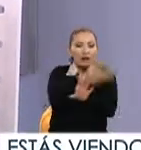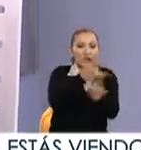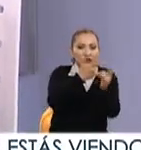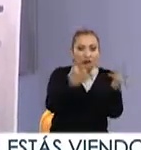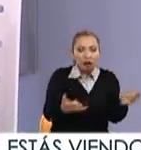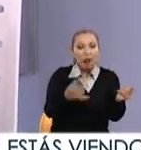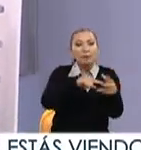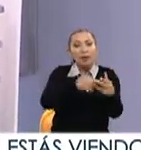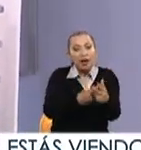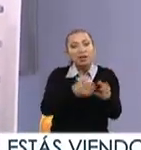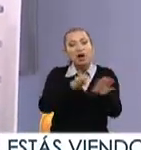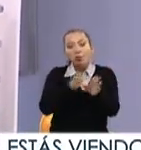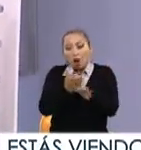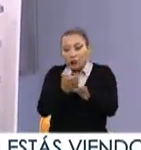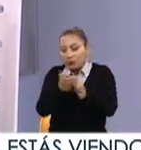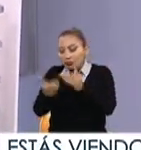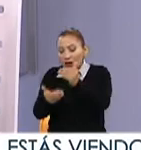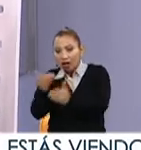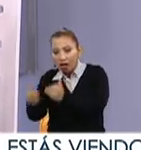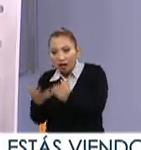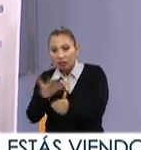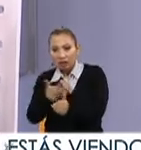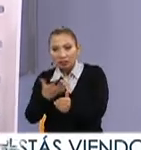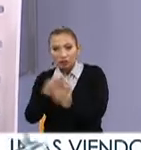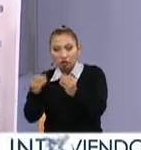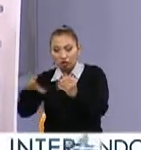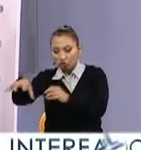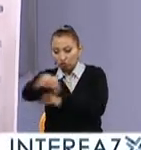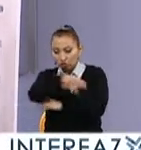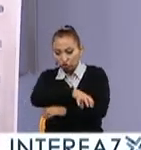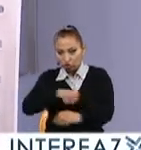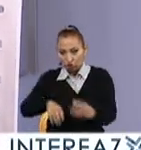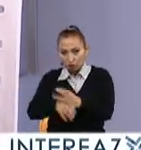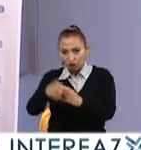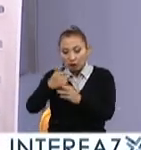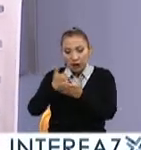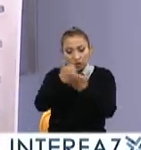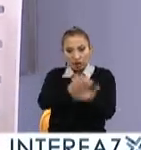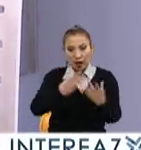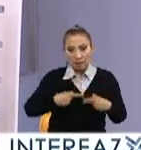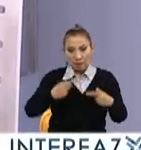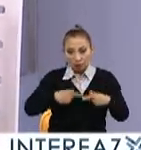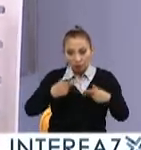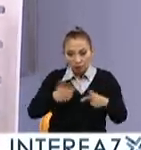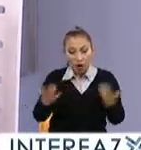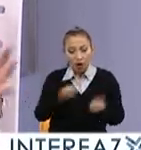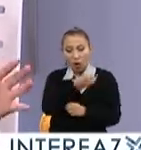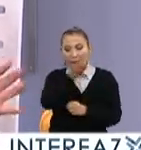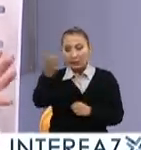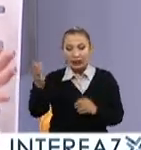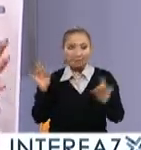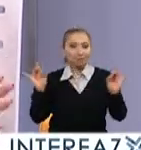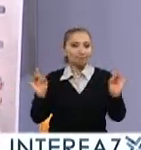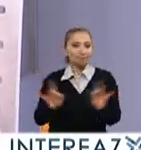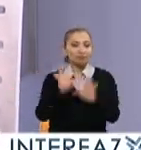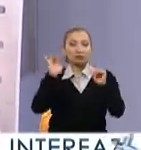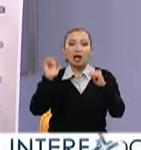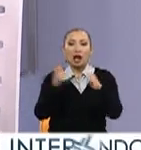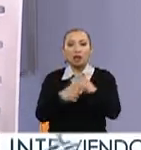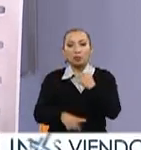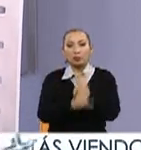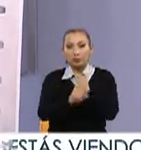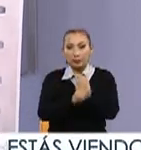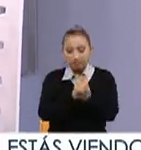y en qué momento está ahora, que tiene pues muchos componentes para poder auxiliar a la población en cualquier tipo